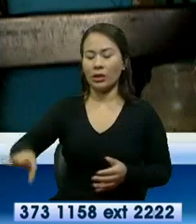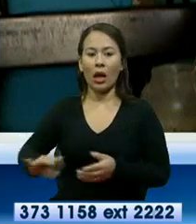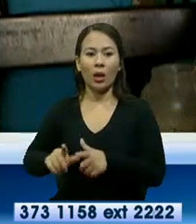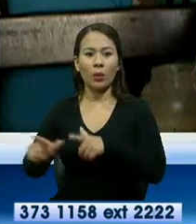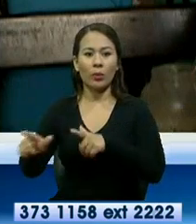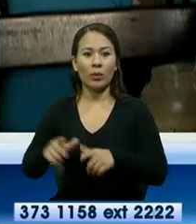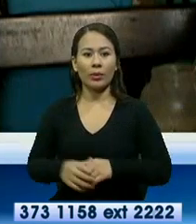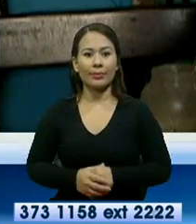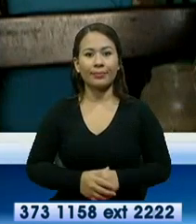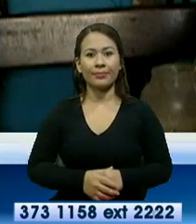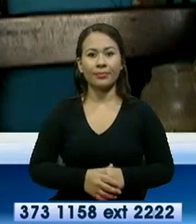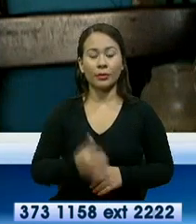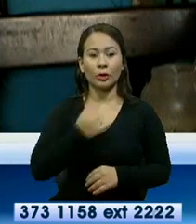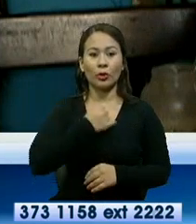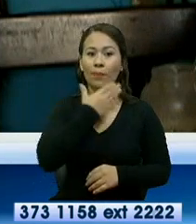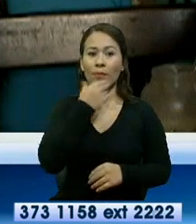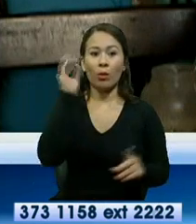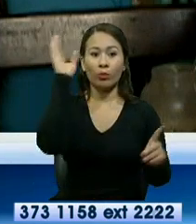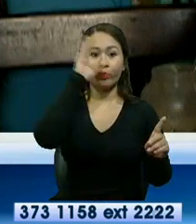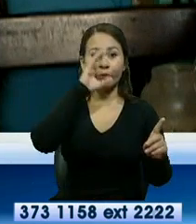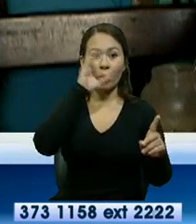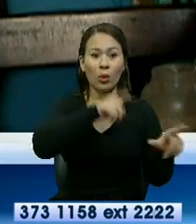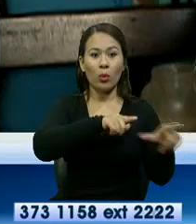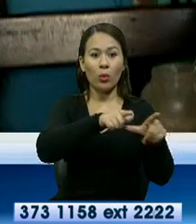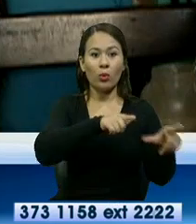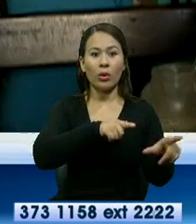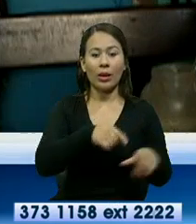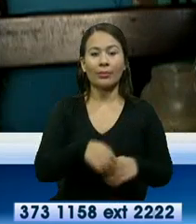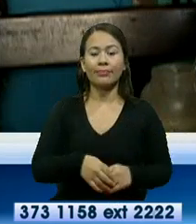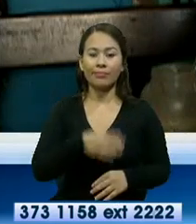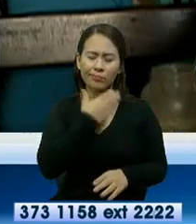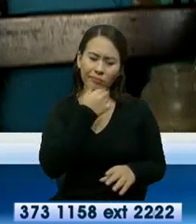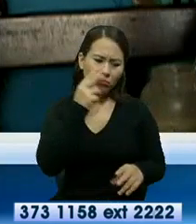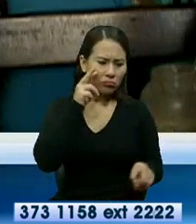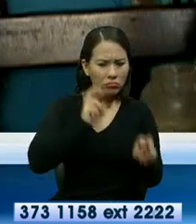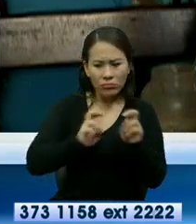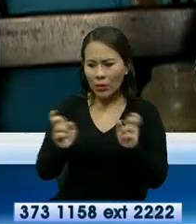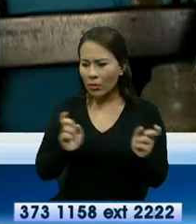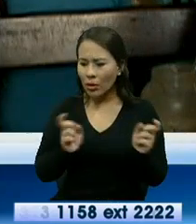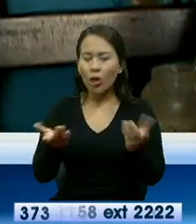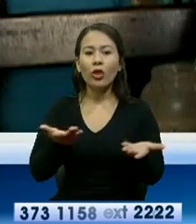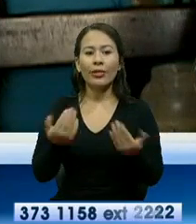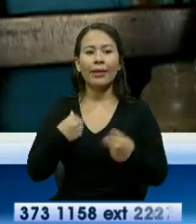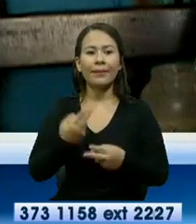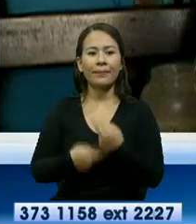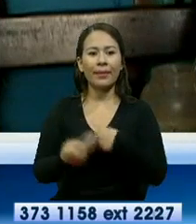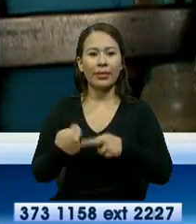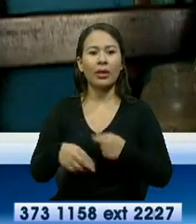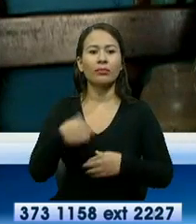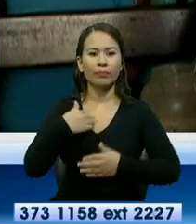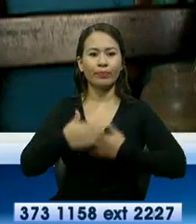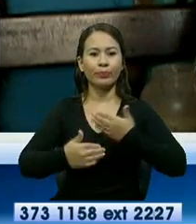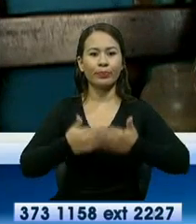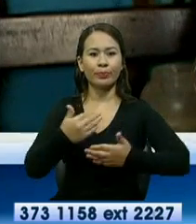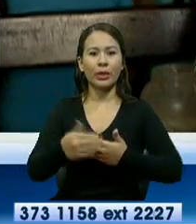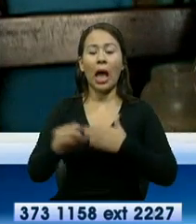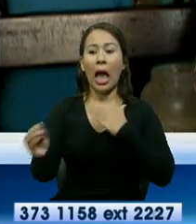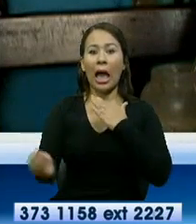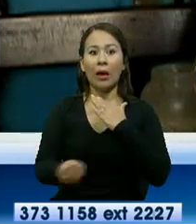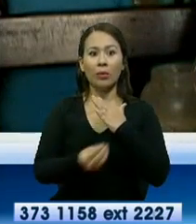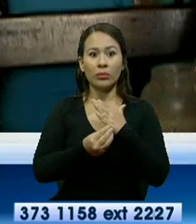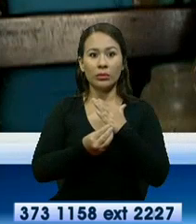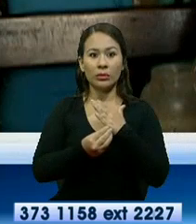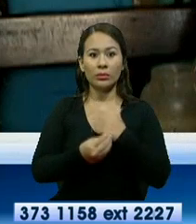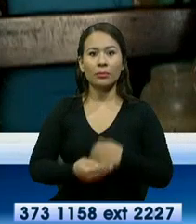hizo que yo busque un lugar un poco más adecuado donde poder vender el tiempo ha ido pasando he ido incrementando